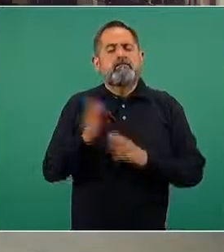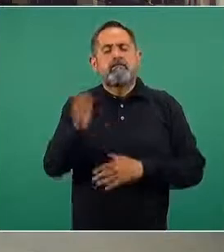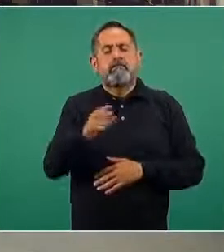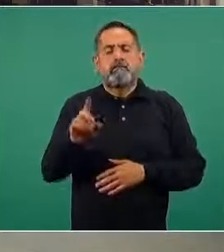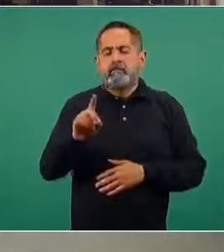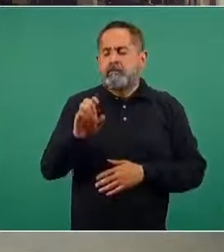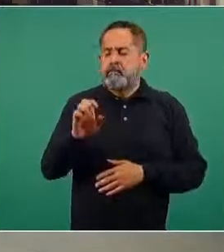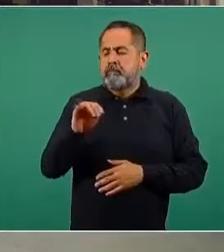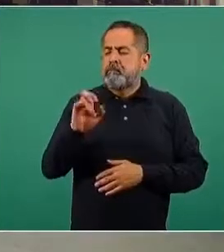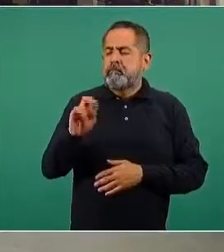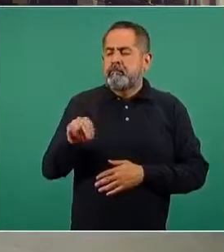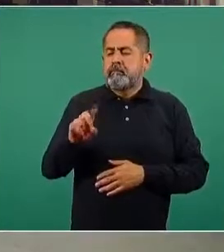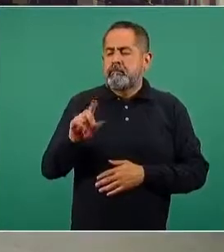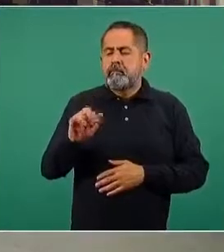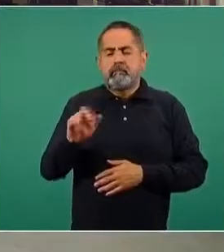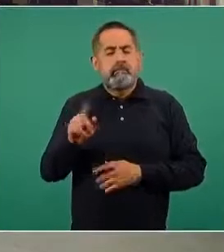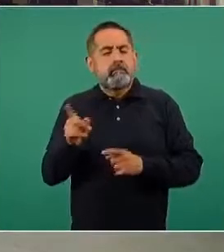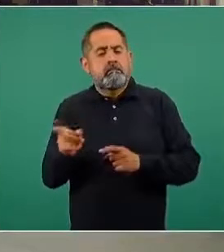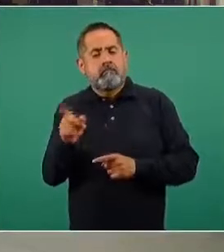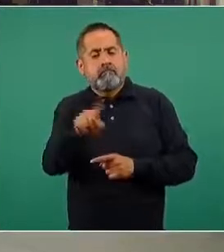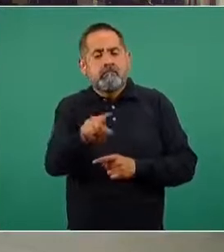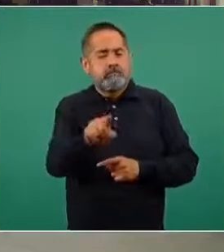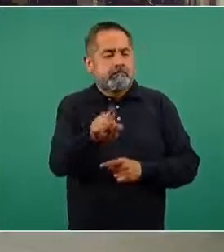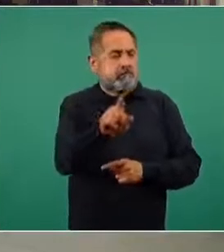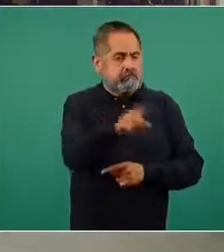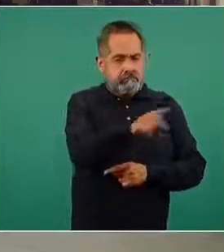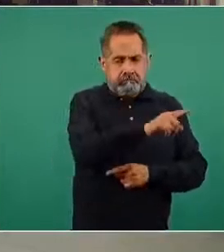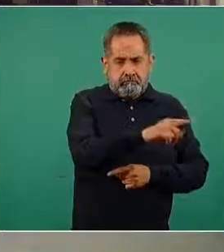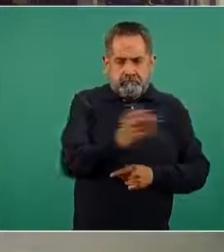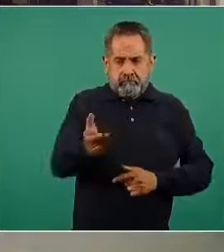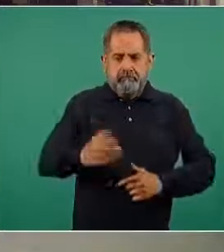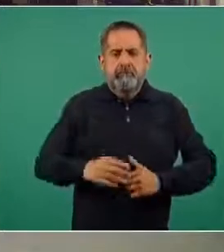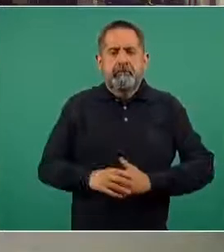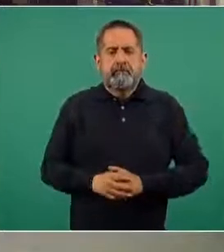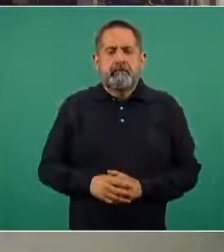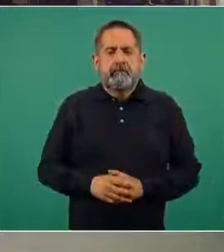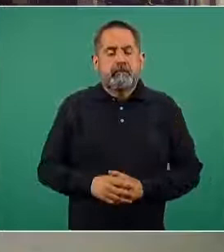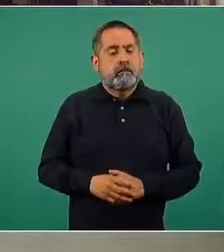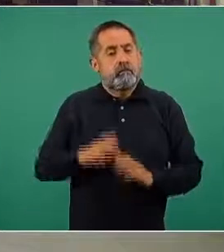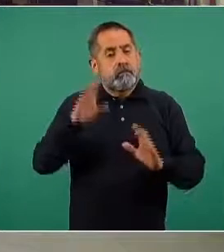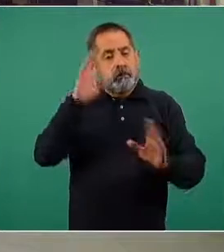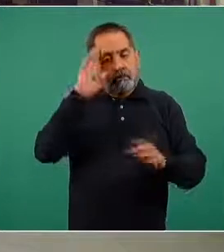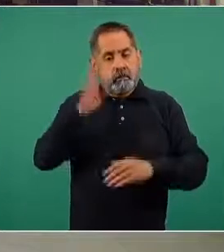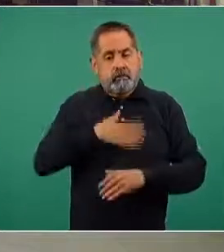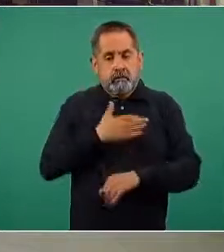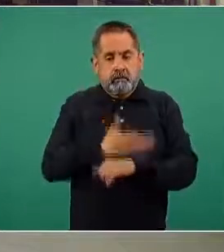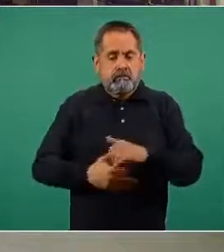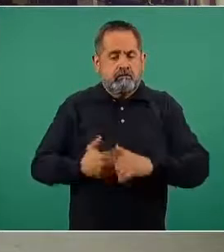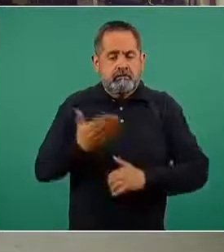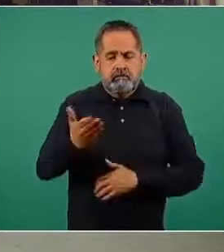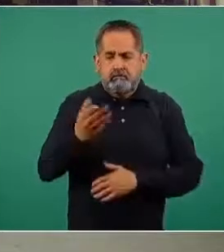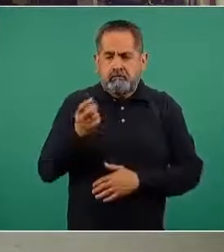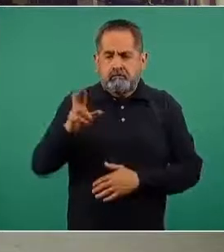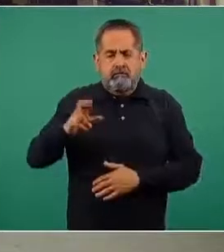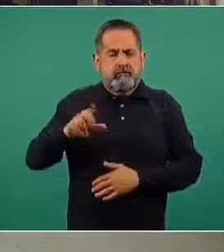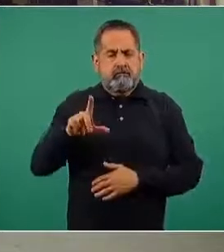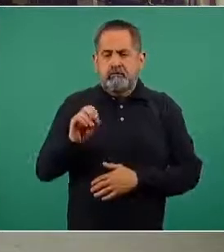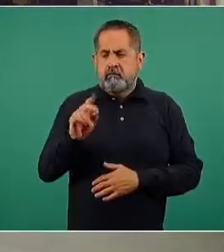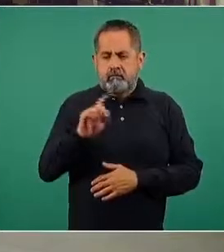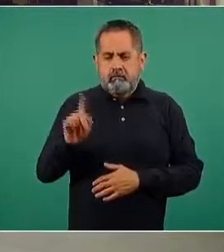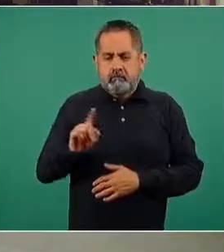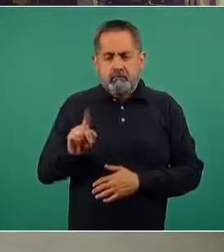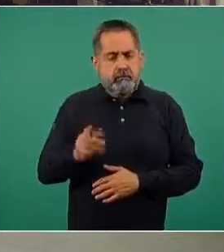también Demián Duarte, y luego unas de aquí y otros de acá. Sí, hola, buenas tardes, doctor López-Gatell, doctora